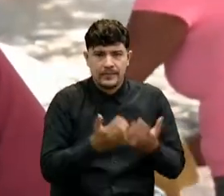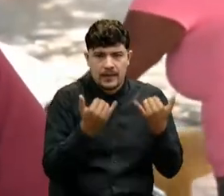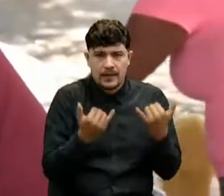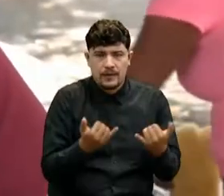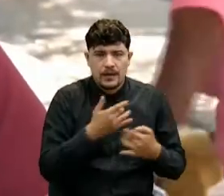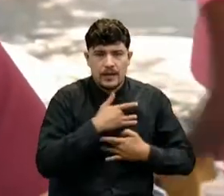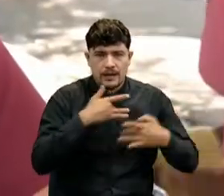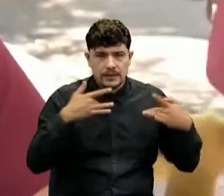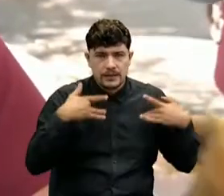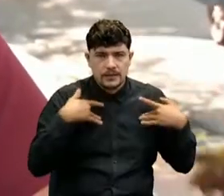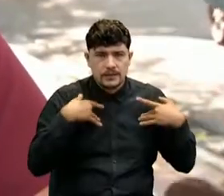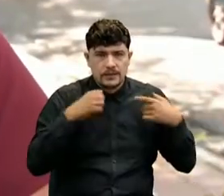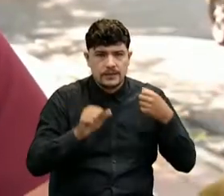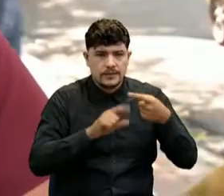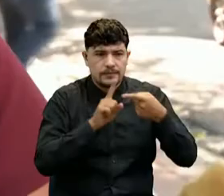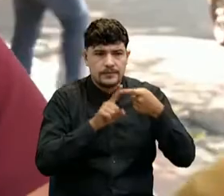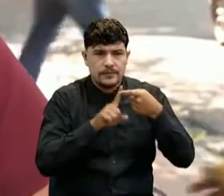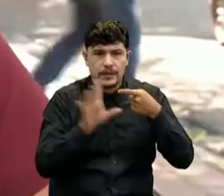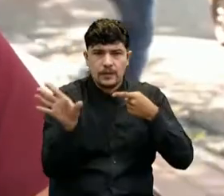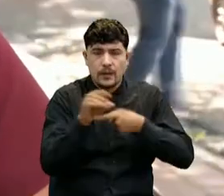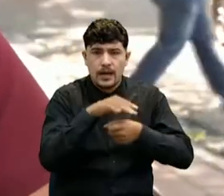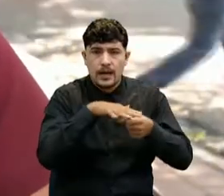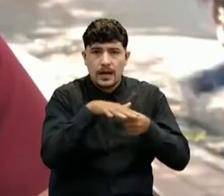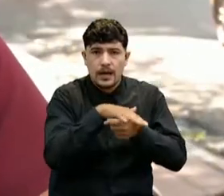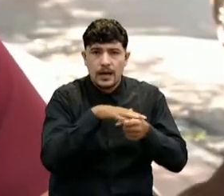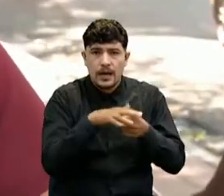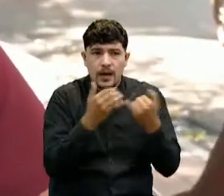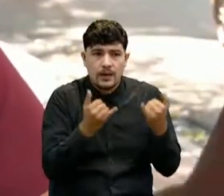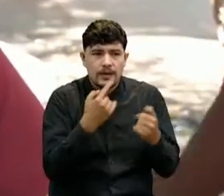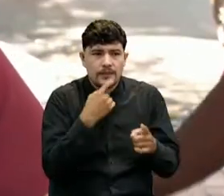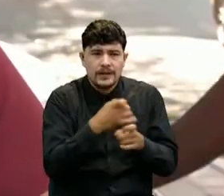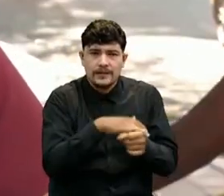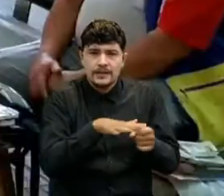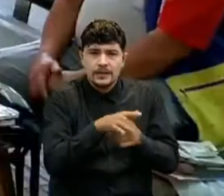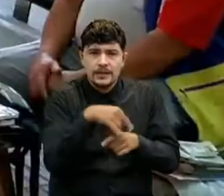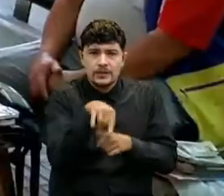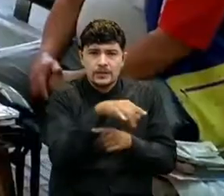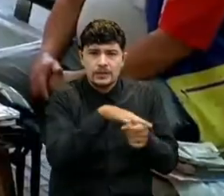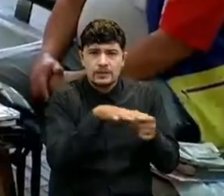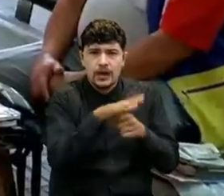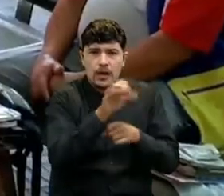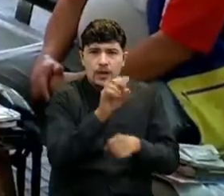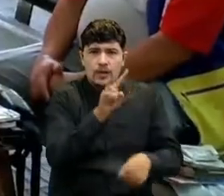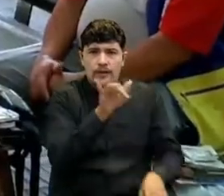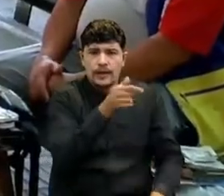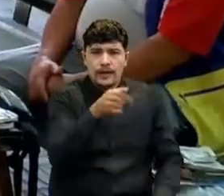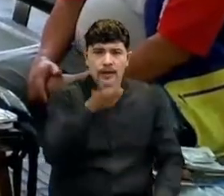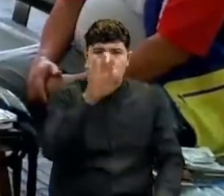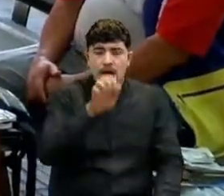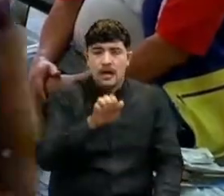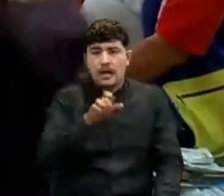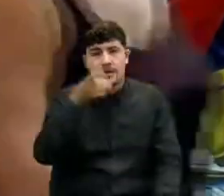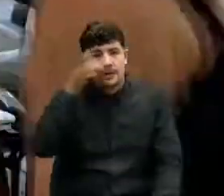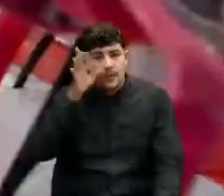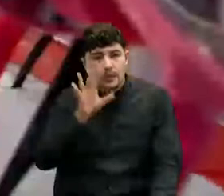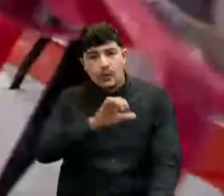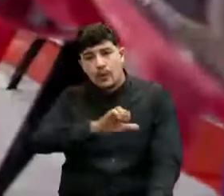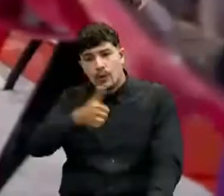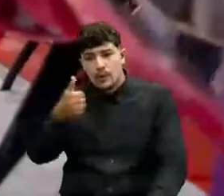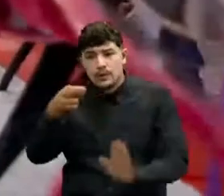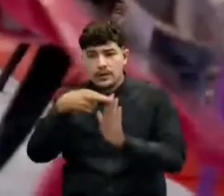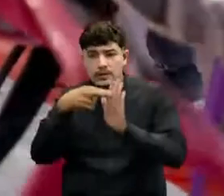prima ante toda la situación, viendo que nos está saliendo de las manos la situación del COVID-19 y que de pronto vendrán